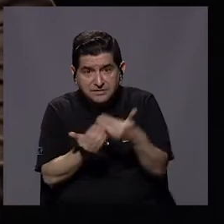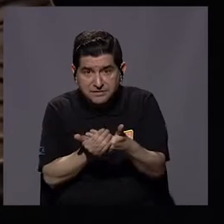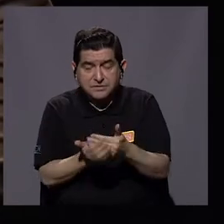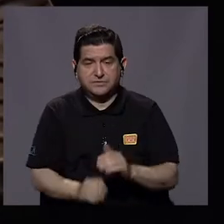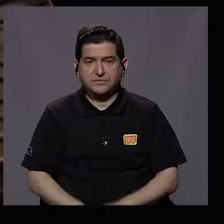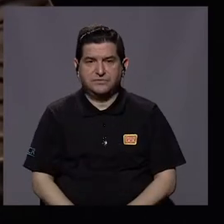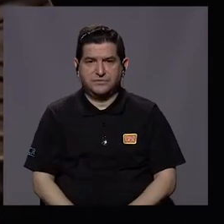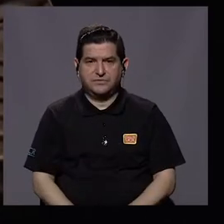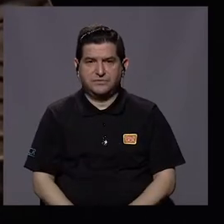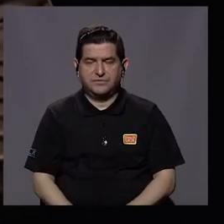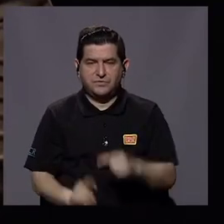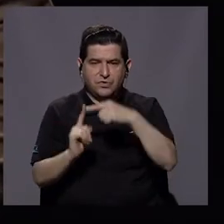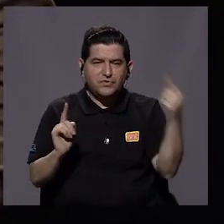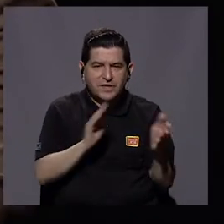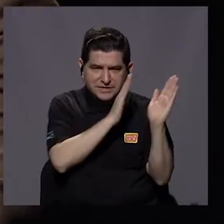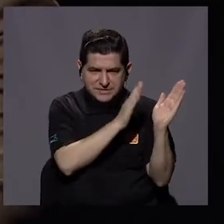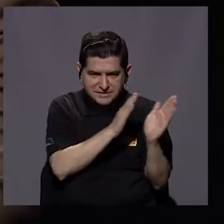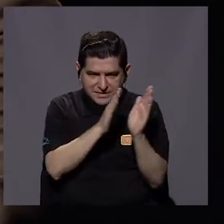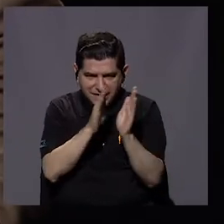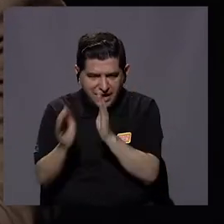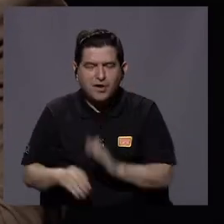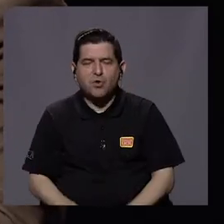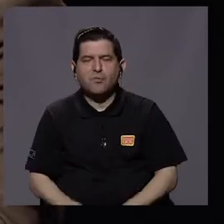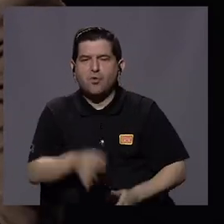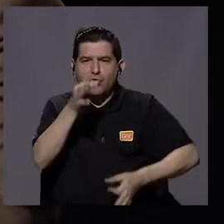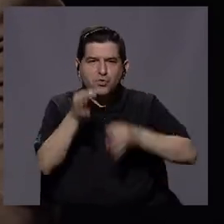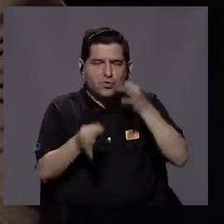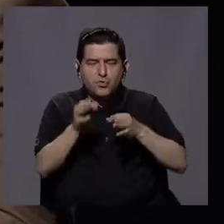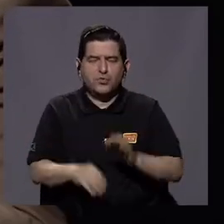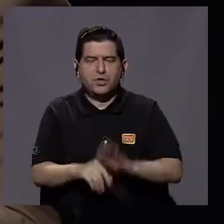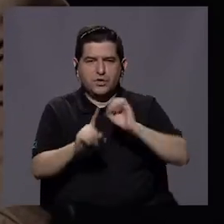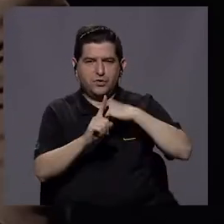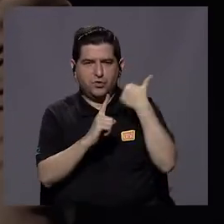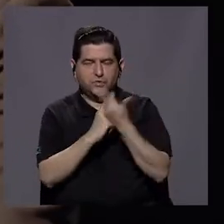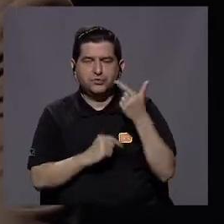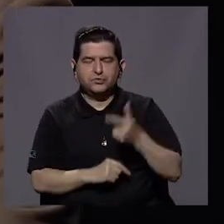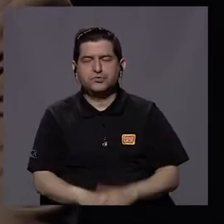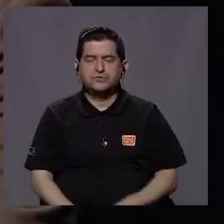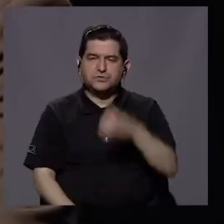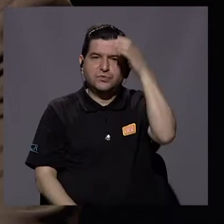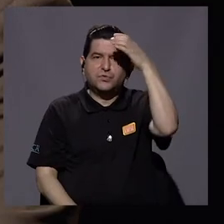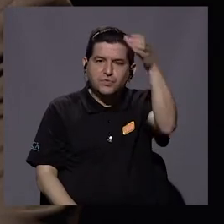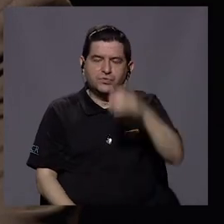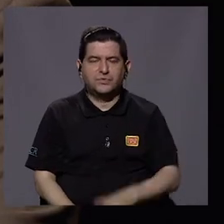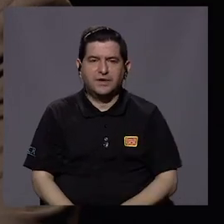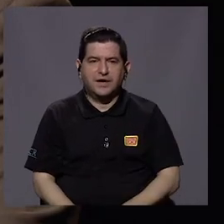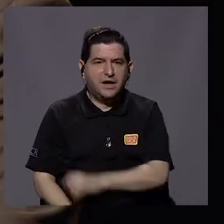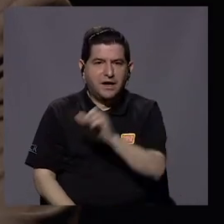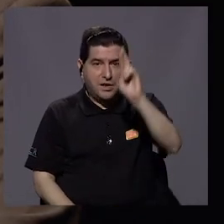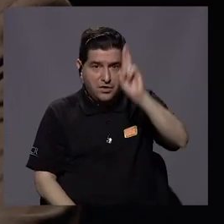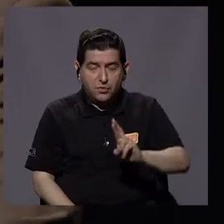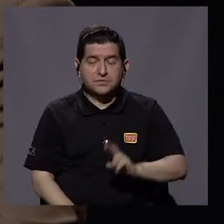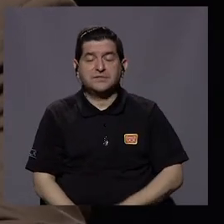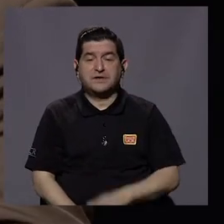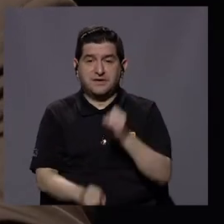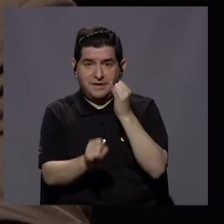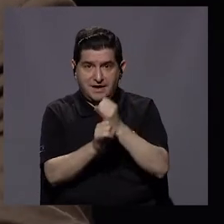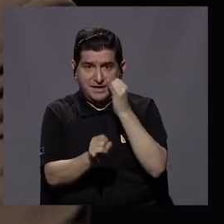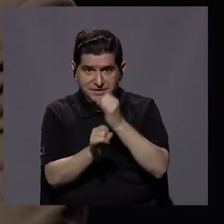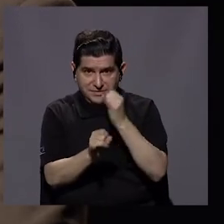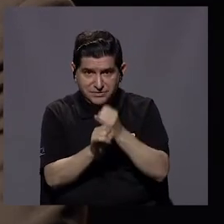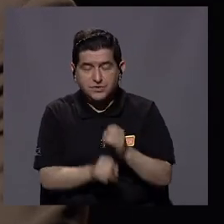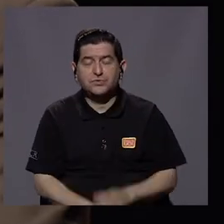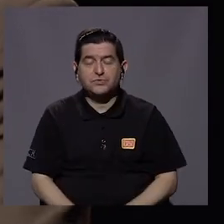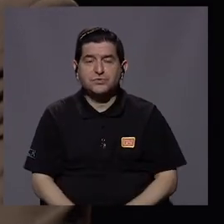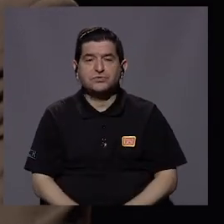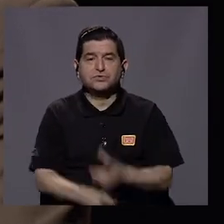de, digamos, de ese reacomodo jurídico, social, cultural, es donde Costa Rica crea su institucionalidad